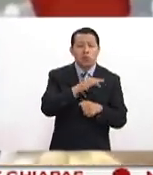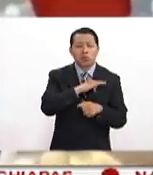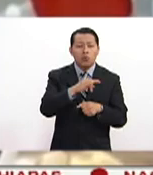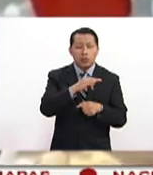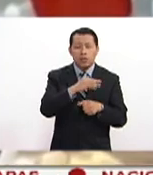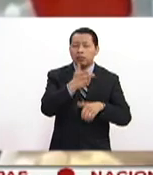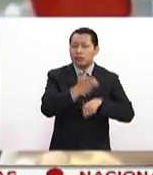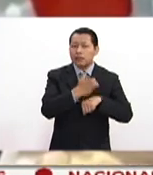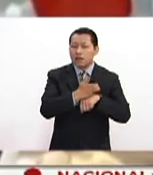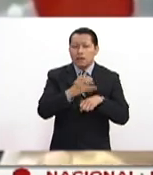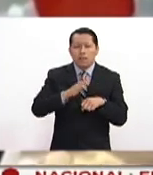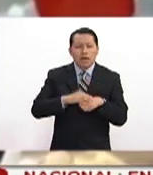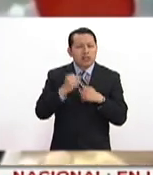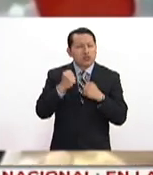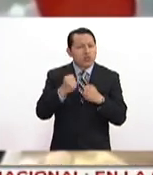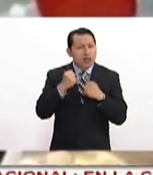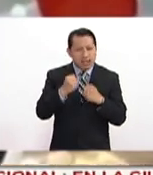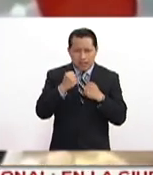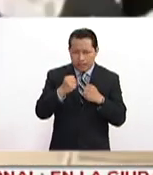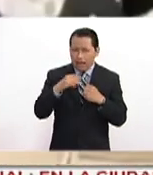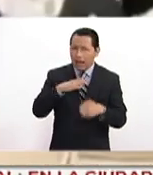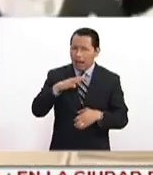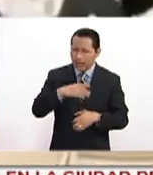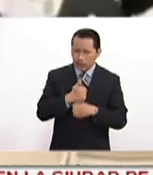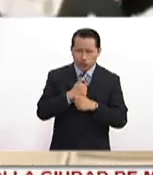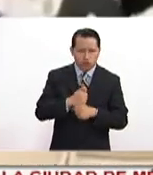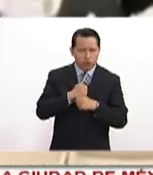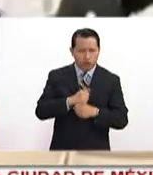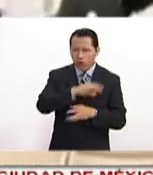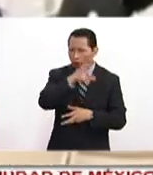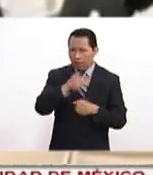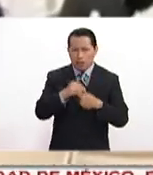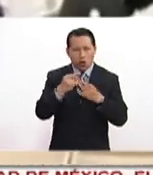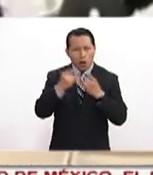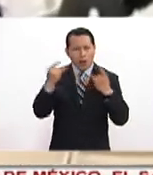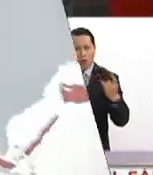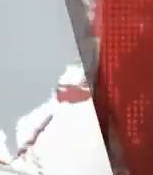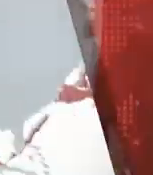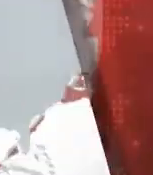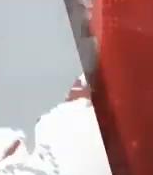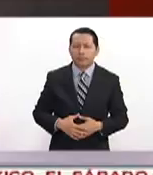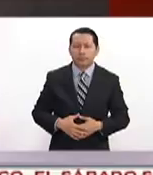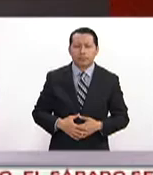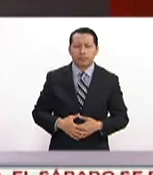Estados Unidos el mayor dolor y sufrimiento que haya tenido a lo largo de toda su historia.